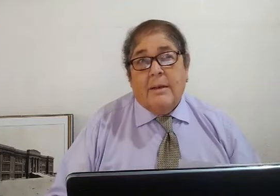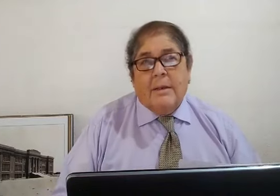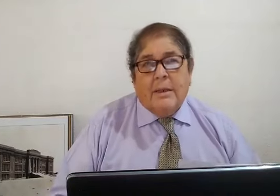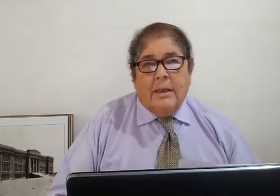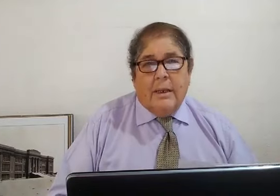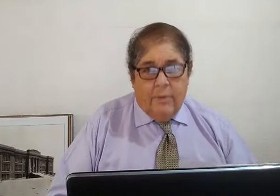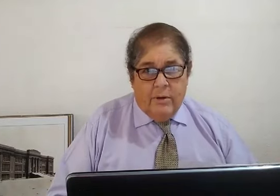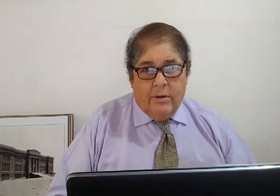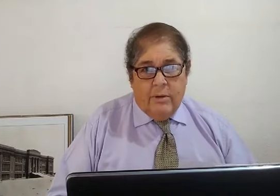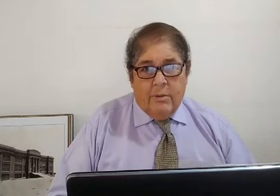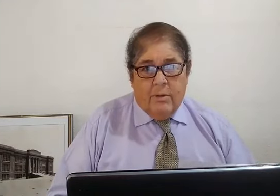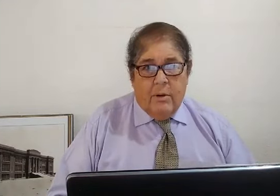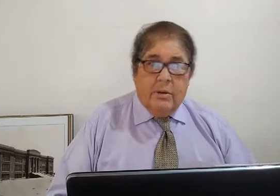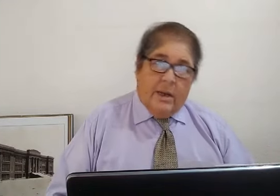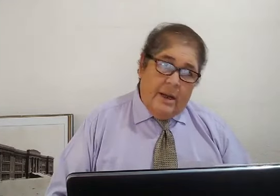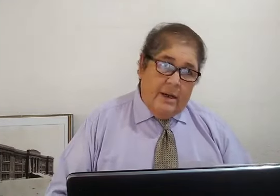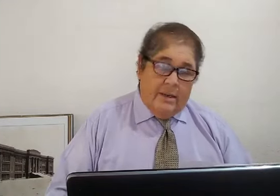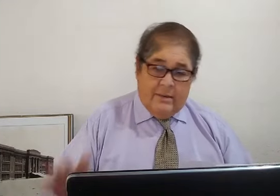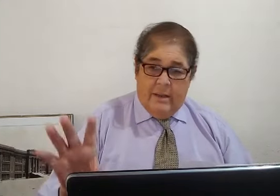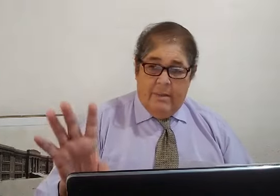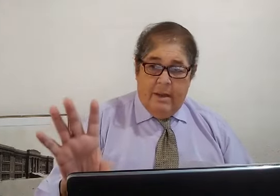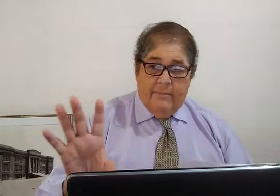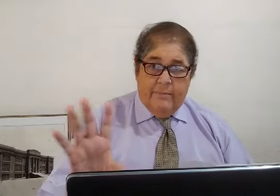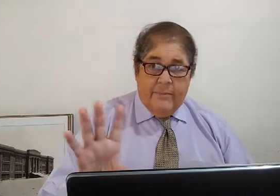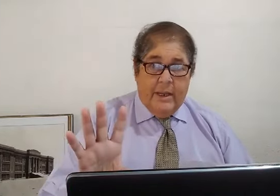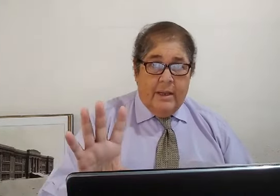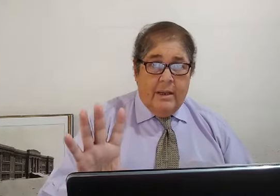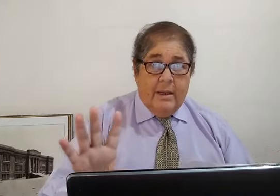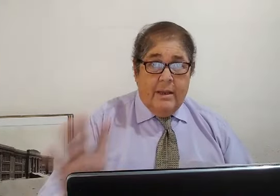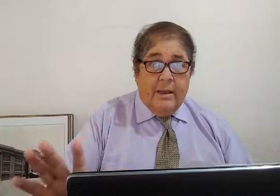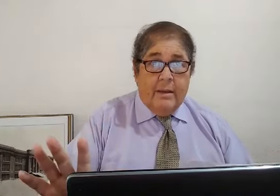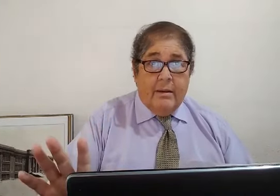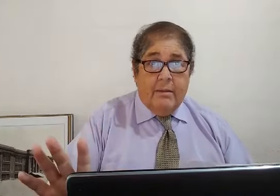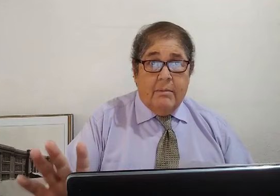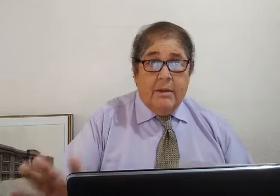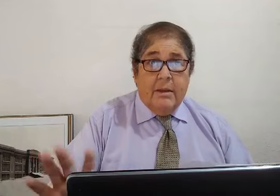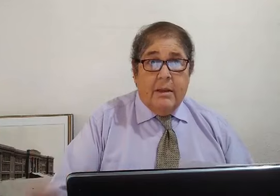más de fondo contra el esquema de